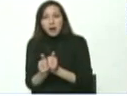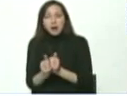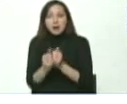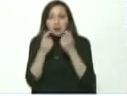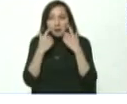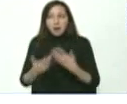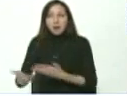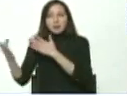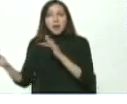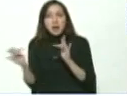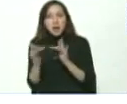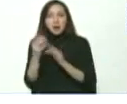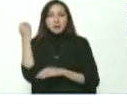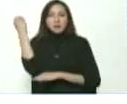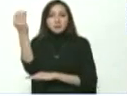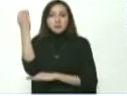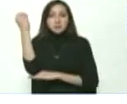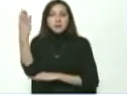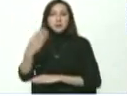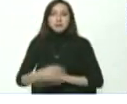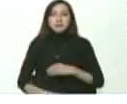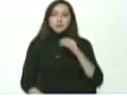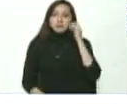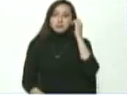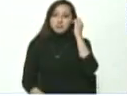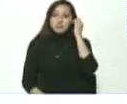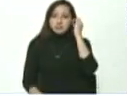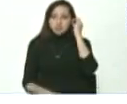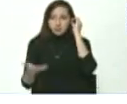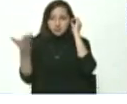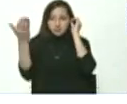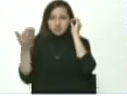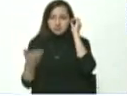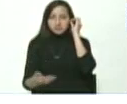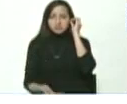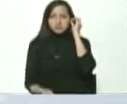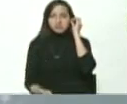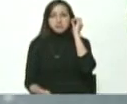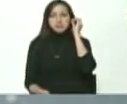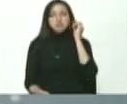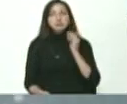adelante. Jesús María Semprún, por favor.